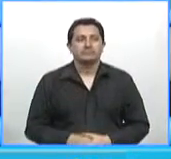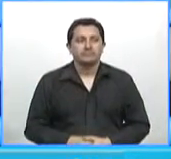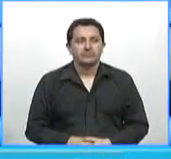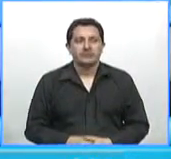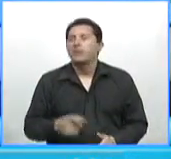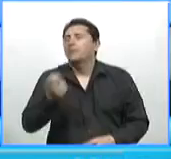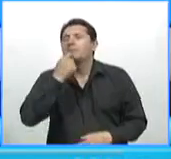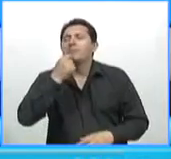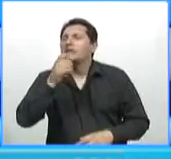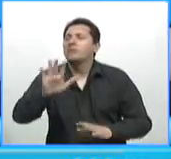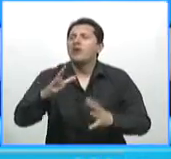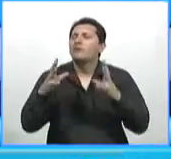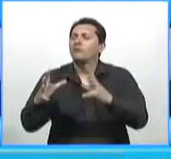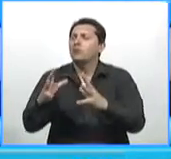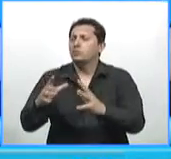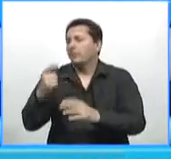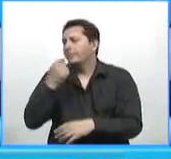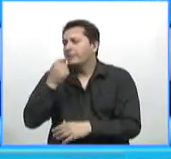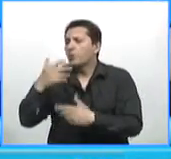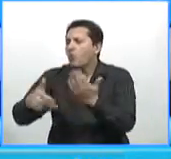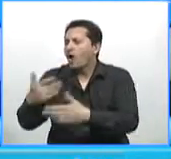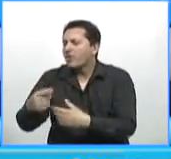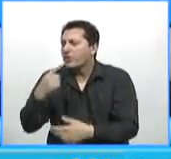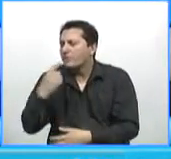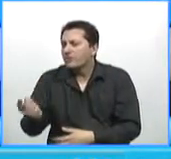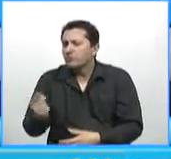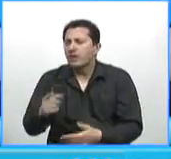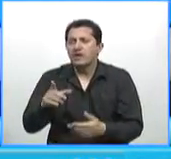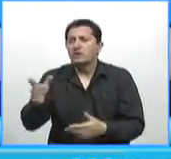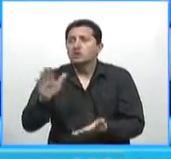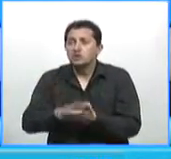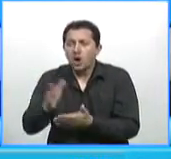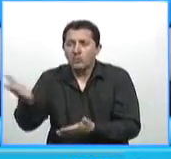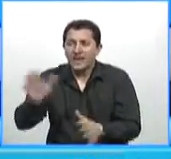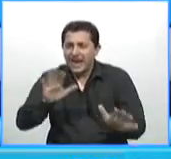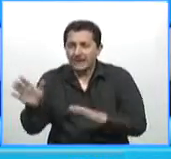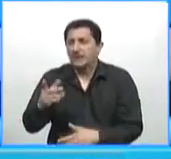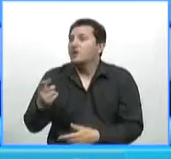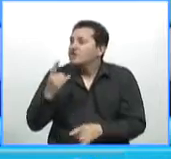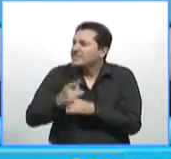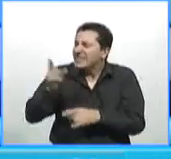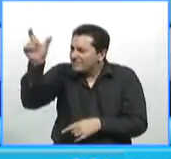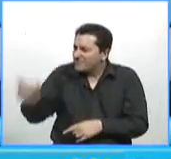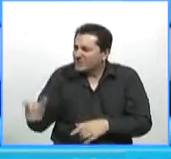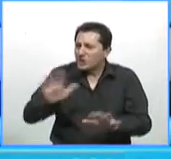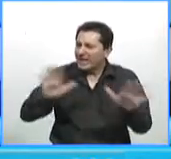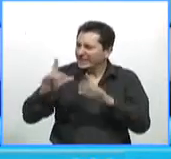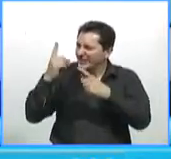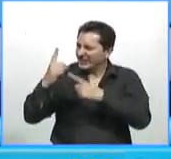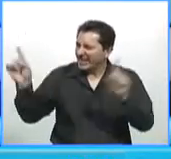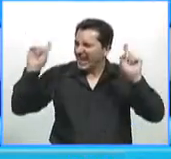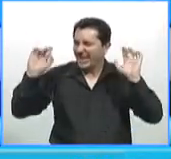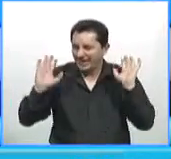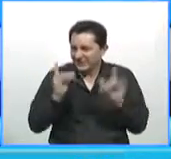el fútbol, habitualmente, vos le preguntás a cualquier jugador de campo algo sobre el arquero y te dice, ¿qué querés? Es arquero. Como que la explicación es arquero.